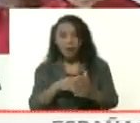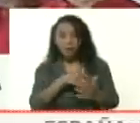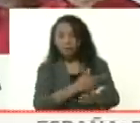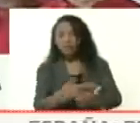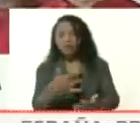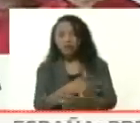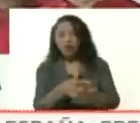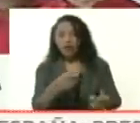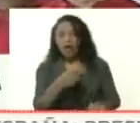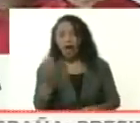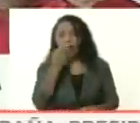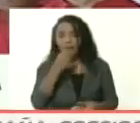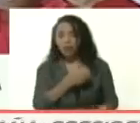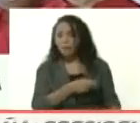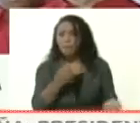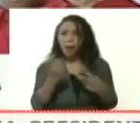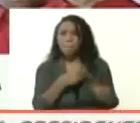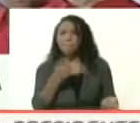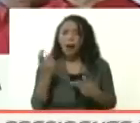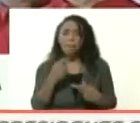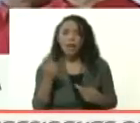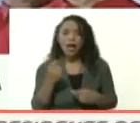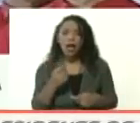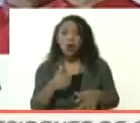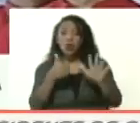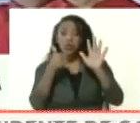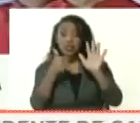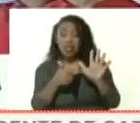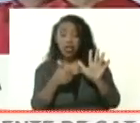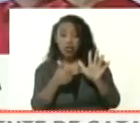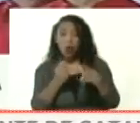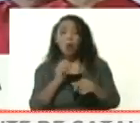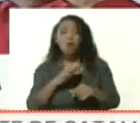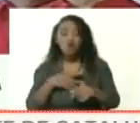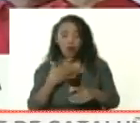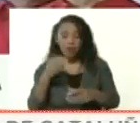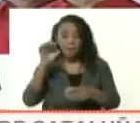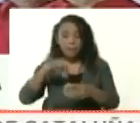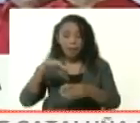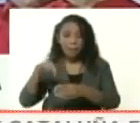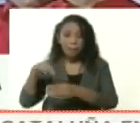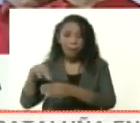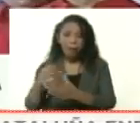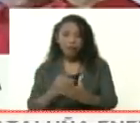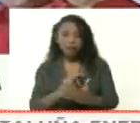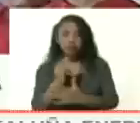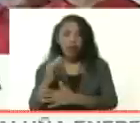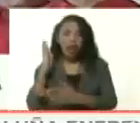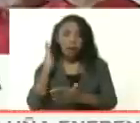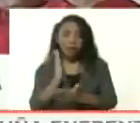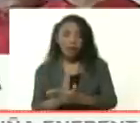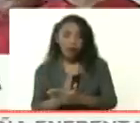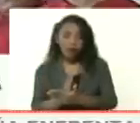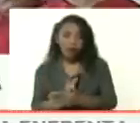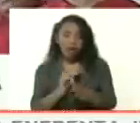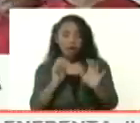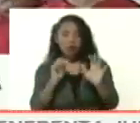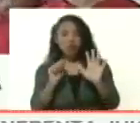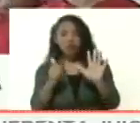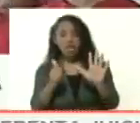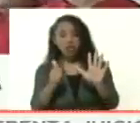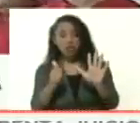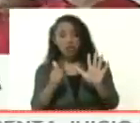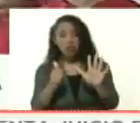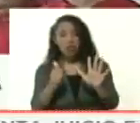alimentos. O sea que en un cesto, si solo pueden cultivar la mitad, es un sexto aproximadamente